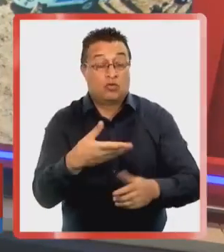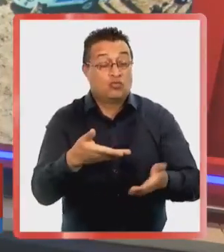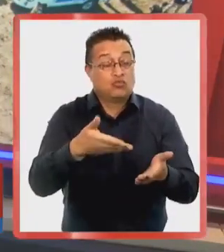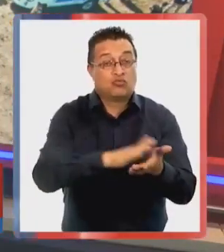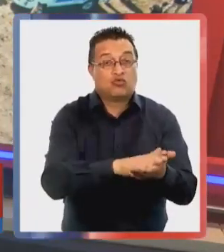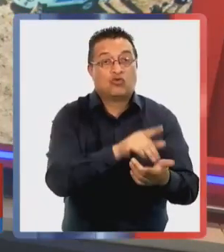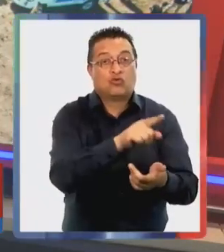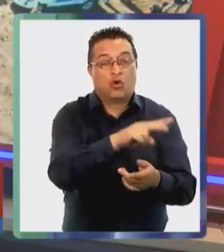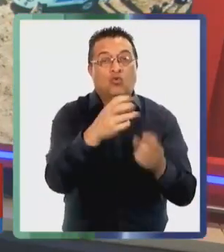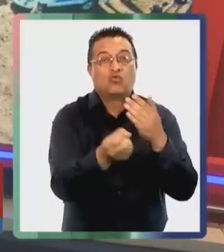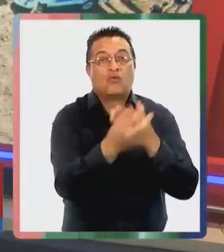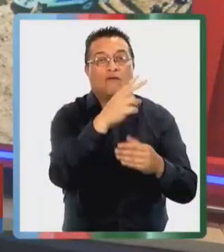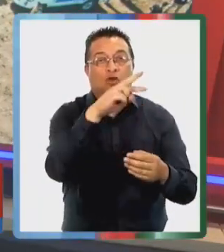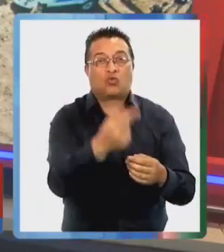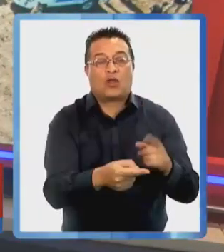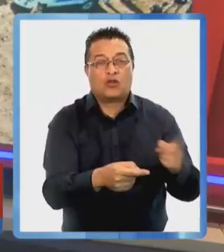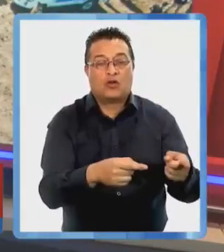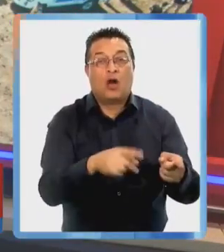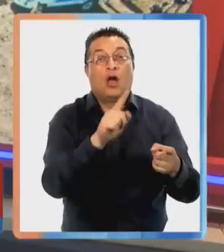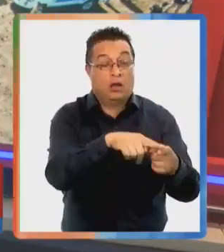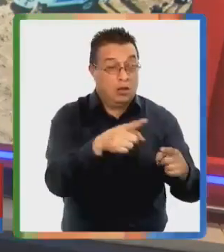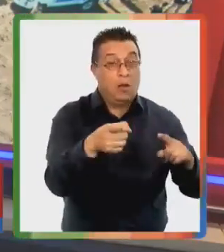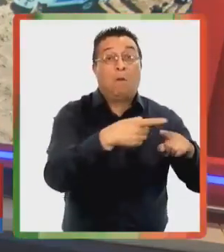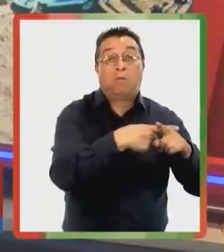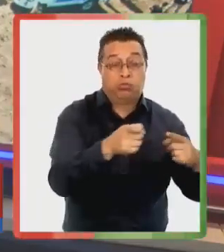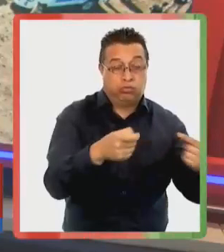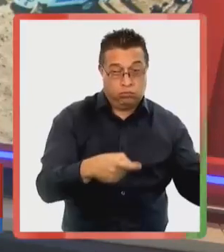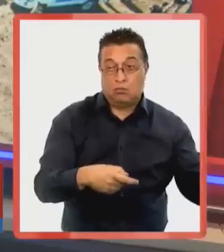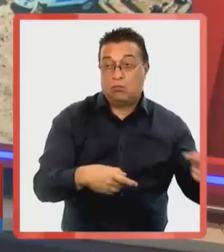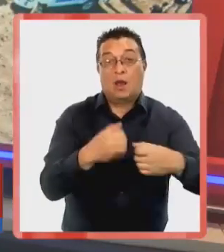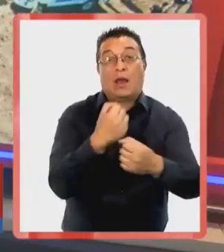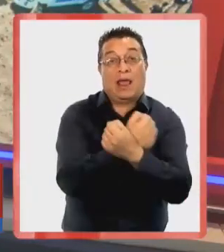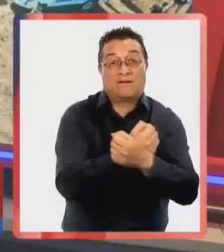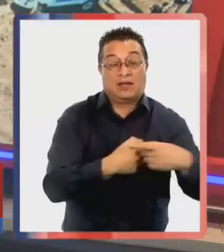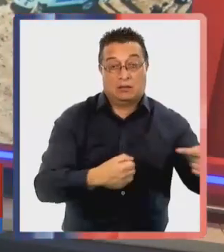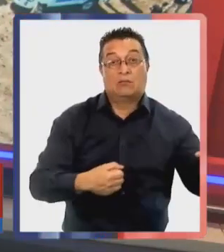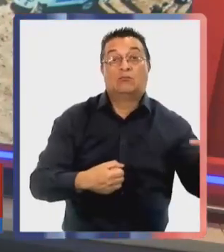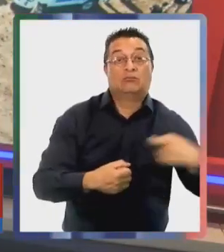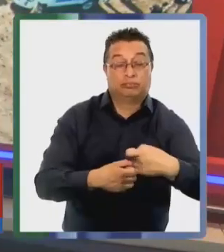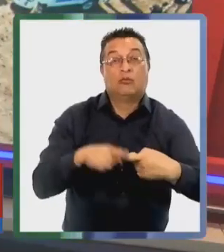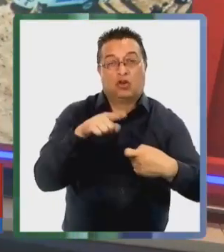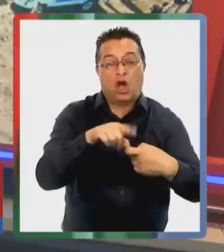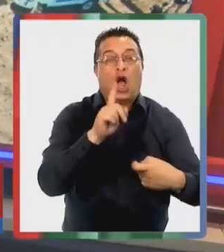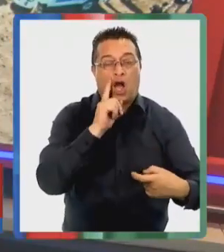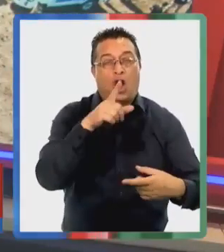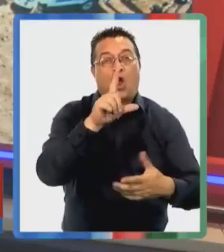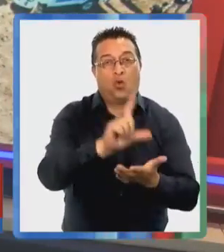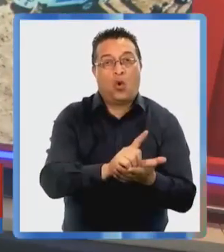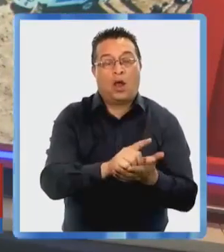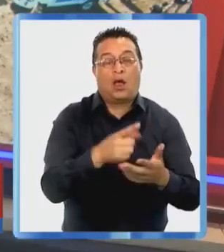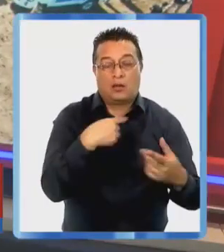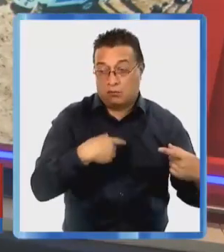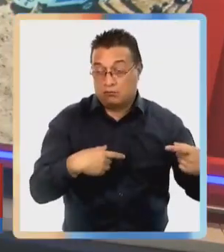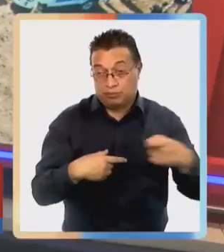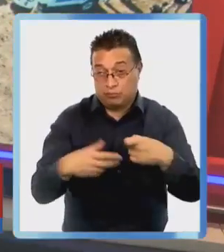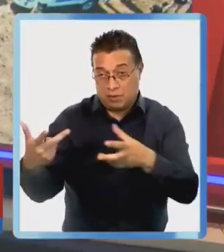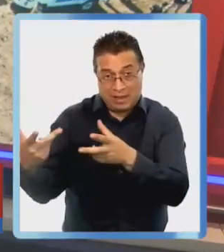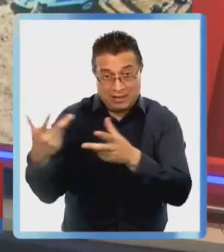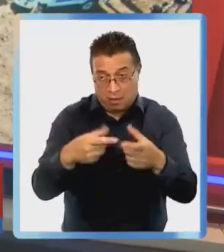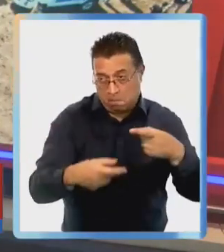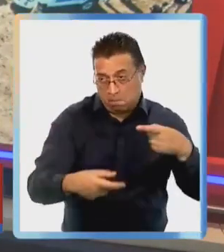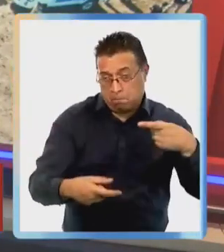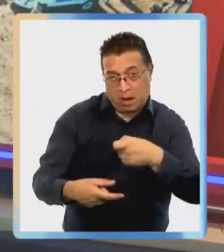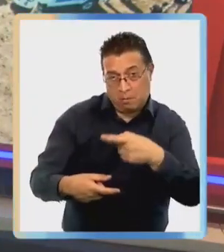lo que derivó en la reacción de un funcionario policial que se encontraba en la zona, quien le disparó a los atacantes quitándoles la vida.